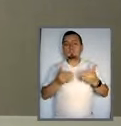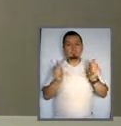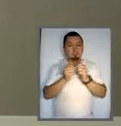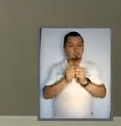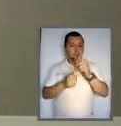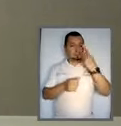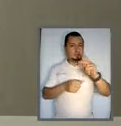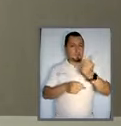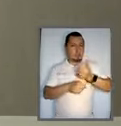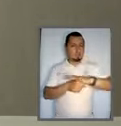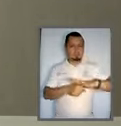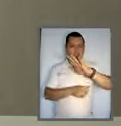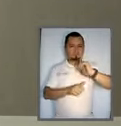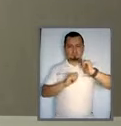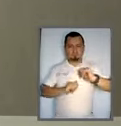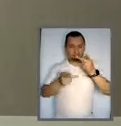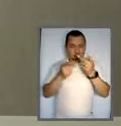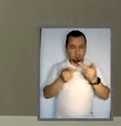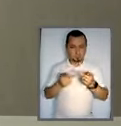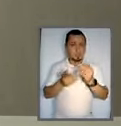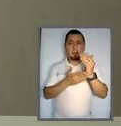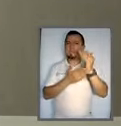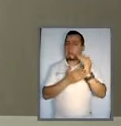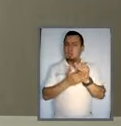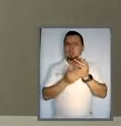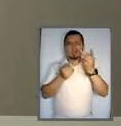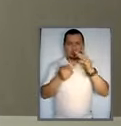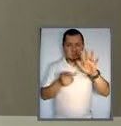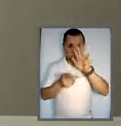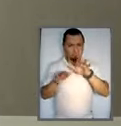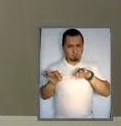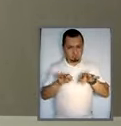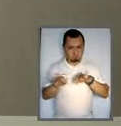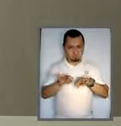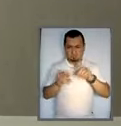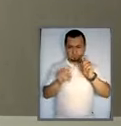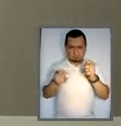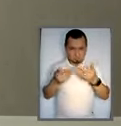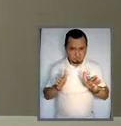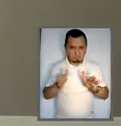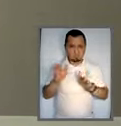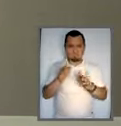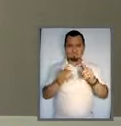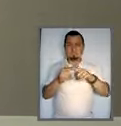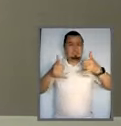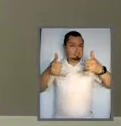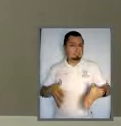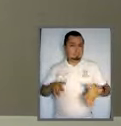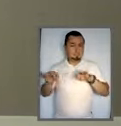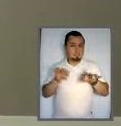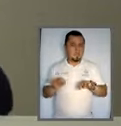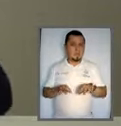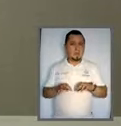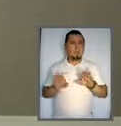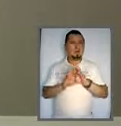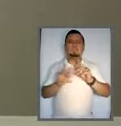carácter administrativo, que efectivamente cada día ya son menos las que se elaboran, sin embargo sigue habiendo una carga administrativa muy pesada que lo